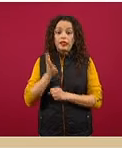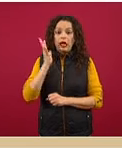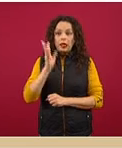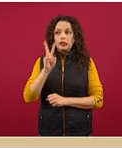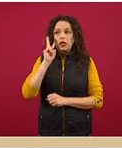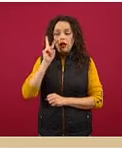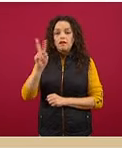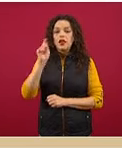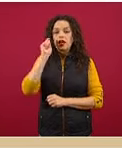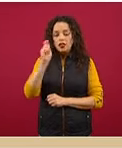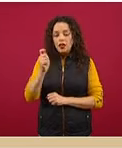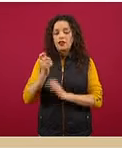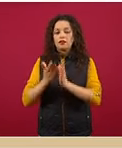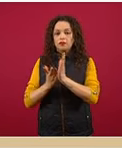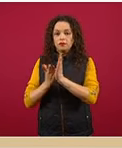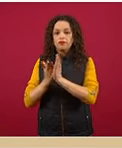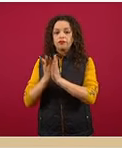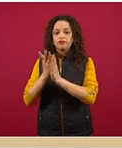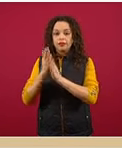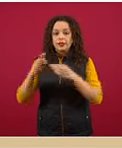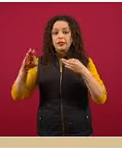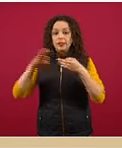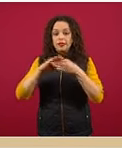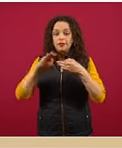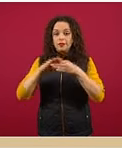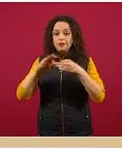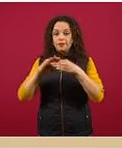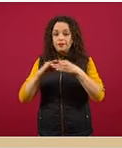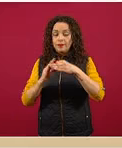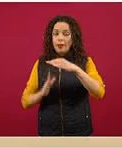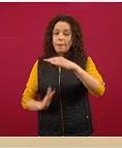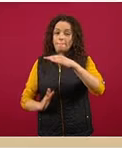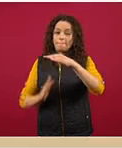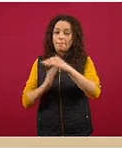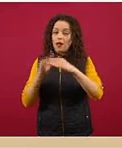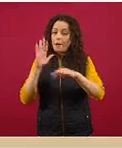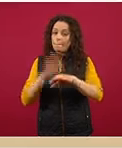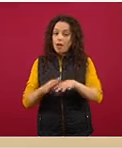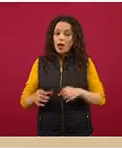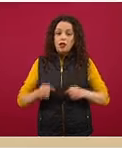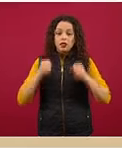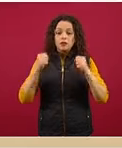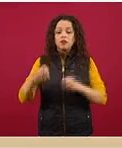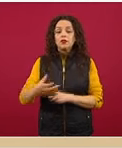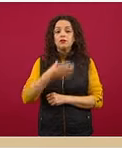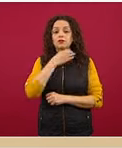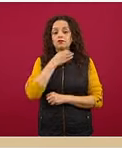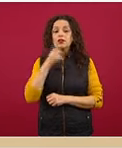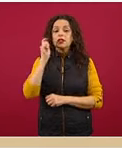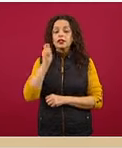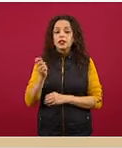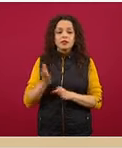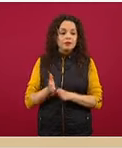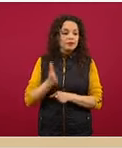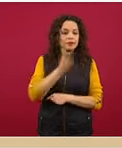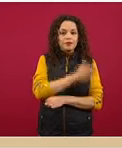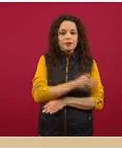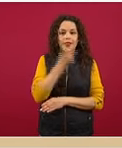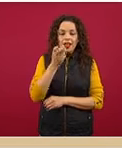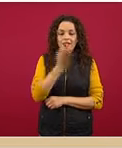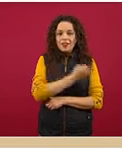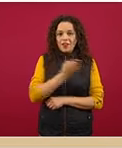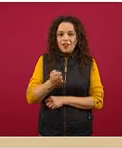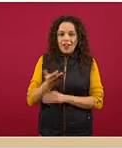curva epidémica de casos, a los picos de máxima ocupación que tuvimos en estas